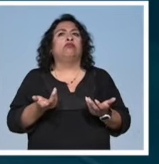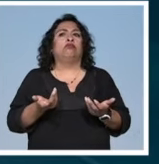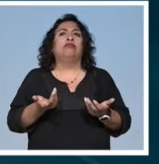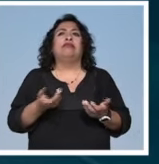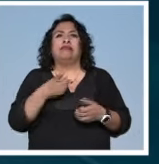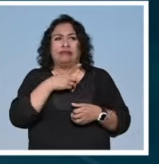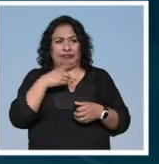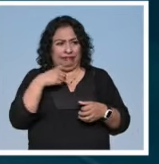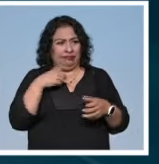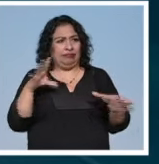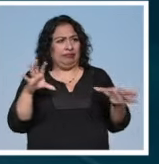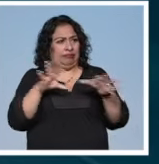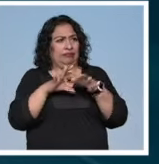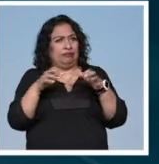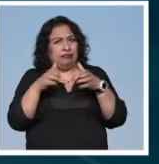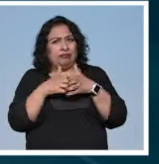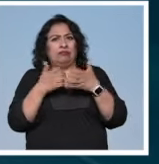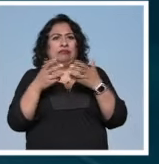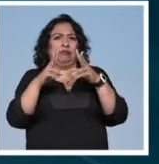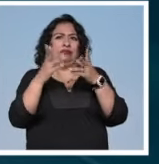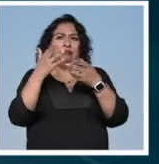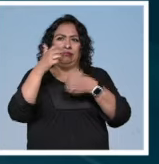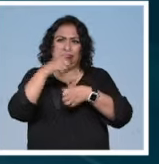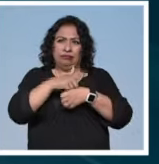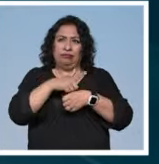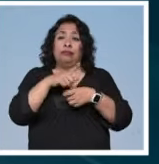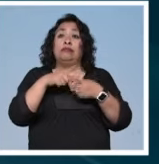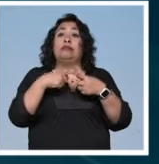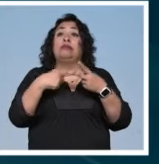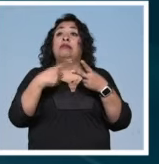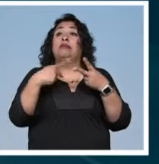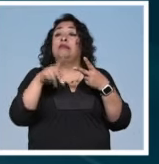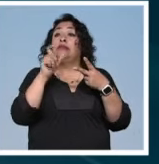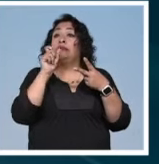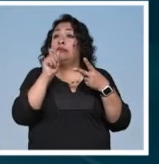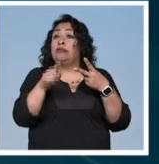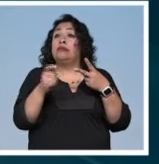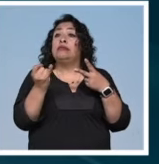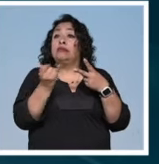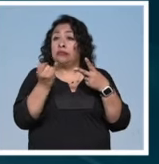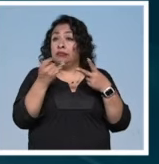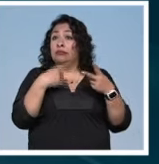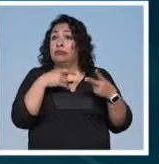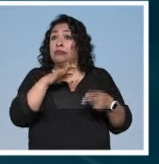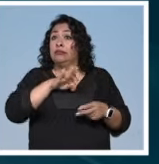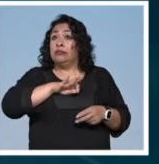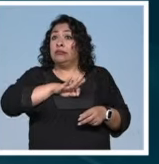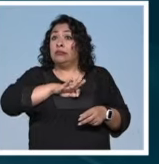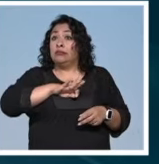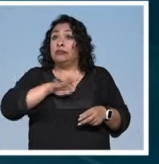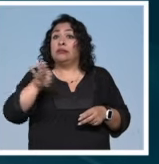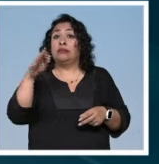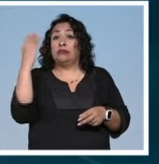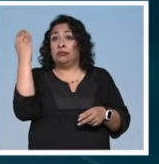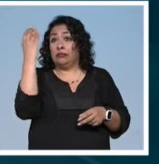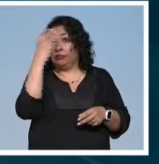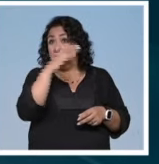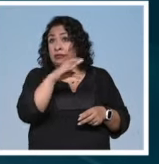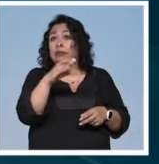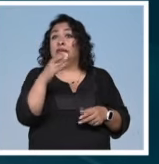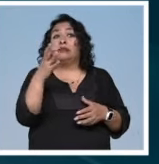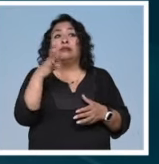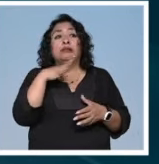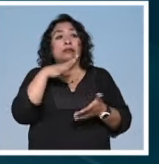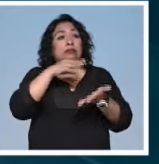que están vinculados a temas sociales, pero al mismo tiempo que permiten a la fotografía hacer